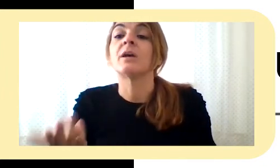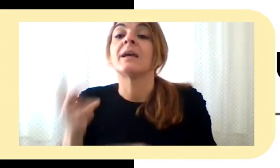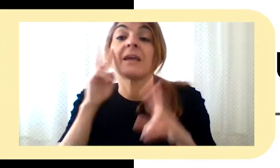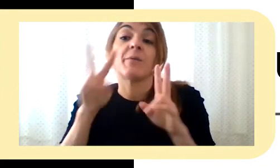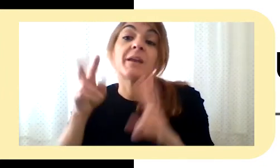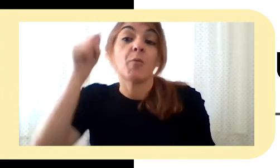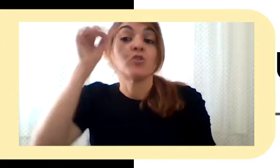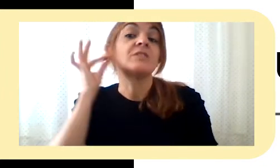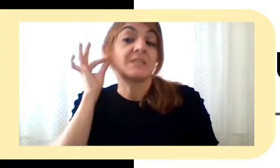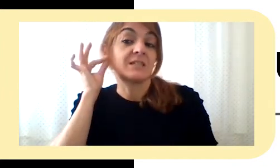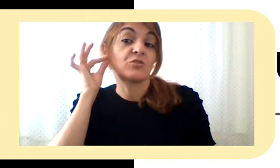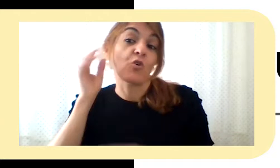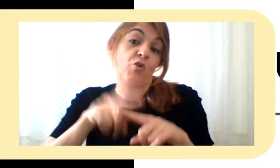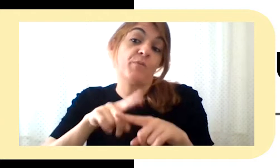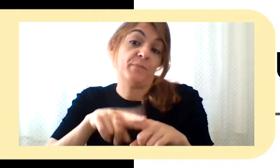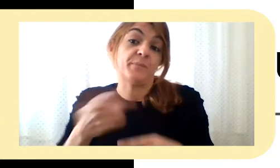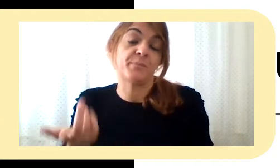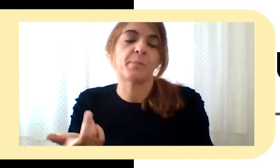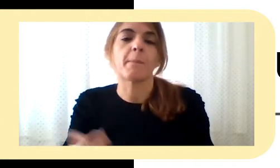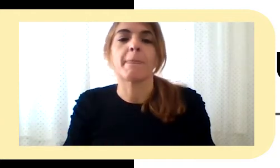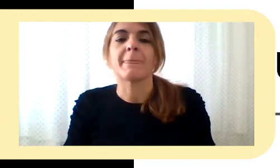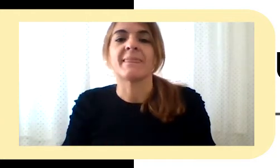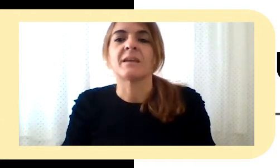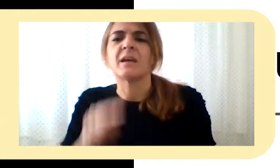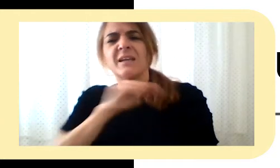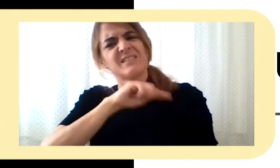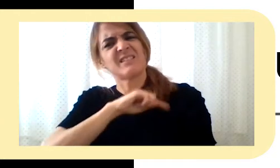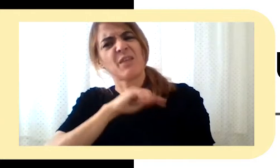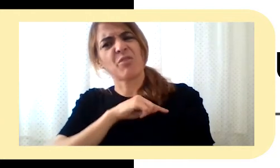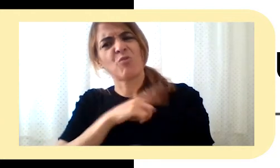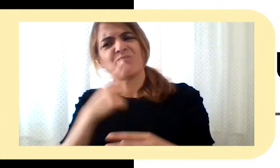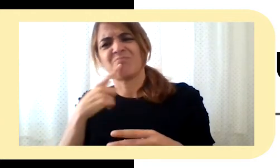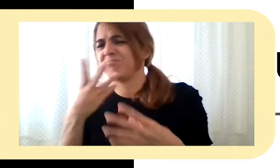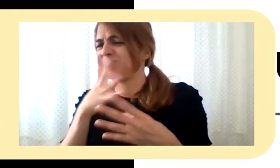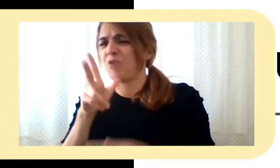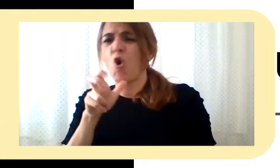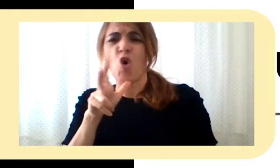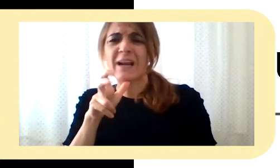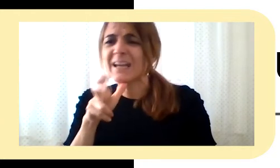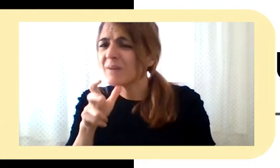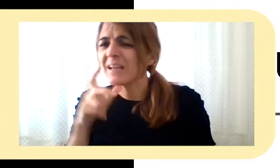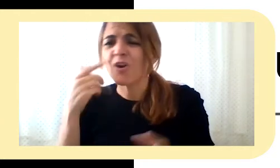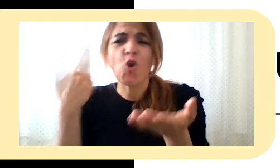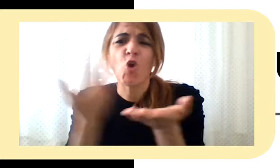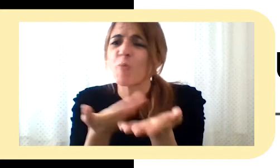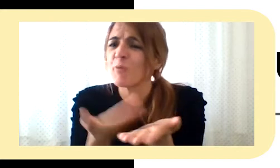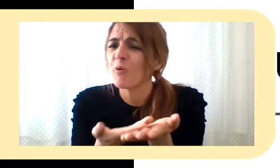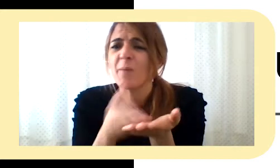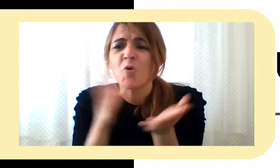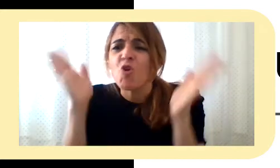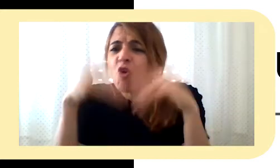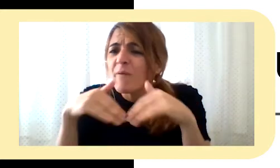o género, pues fue una sensación desastrosa comprobar que no existían